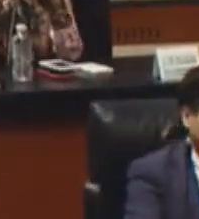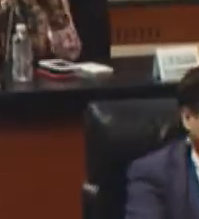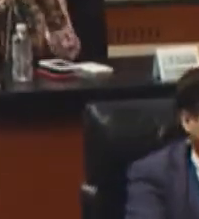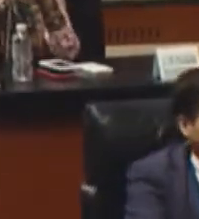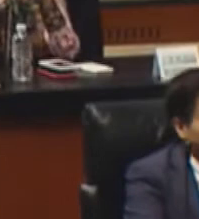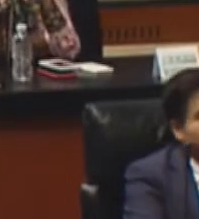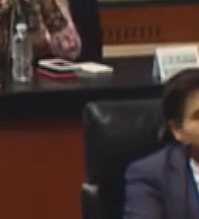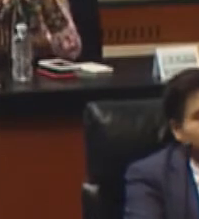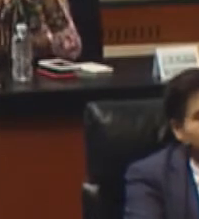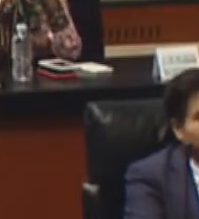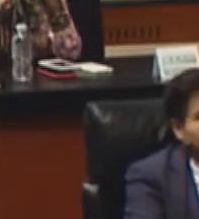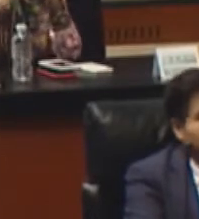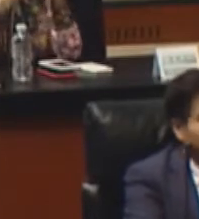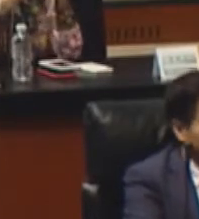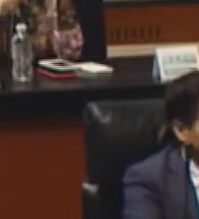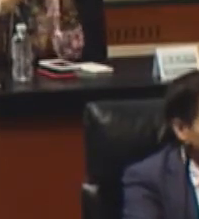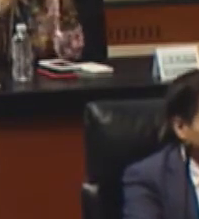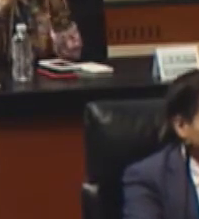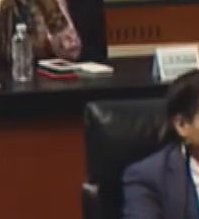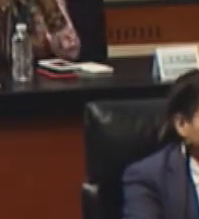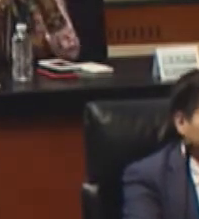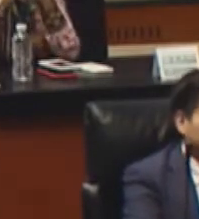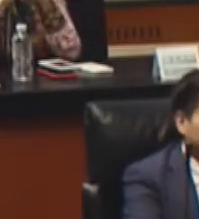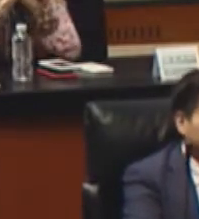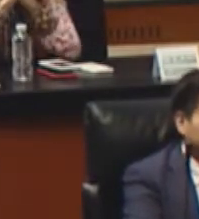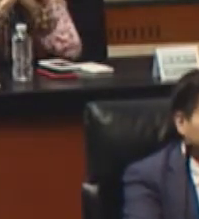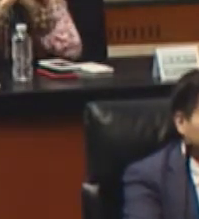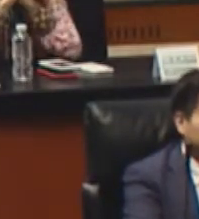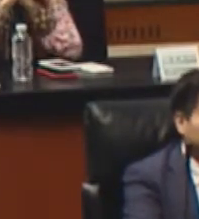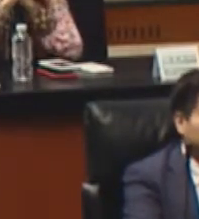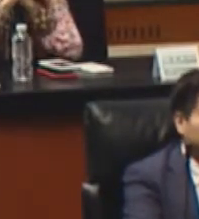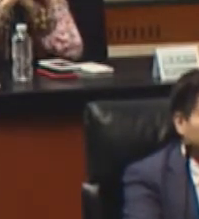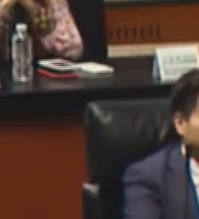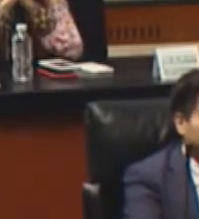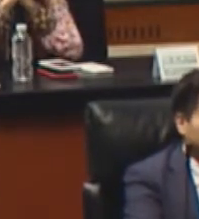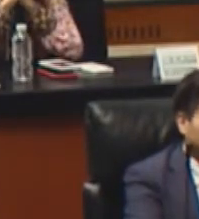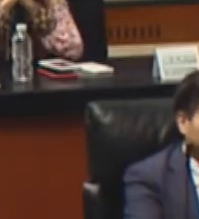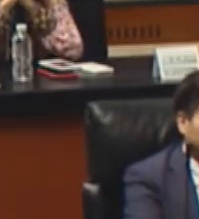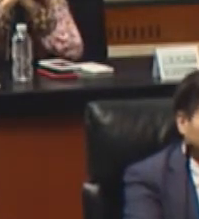El senador Gamboa desempeñó el cargo de director general del Seguro Social en el periodo de